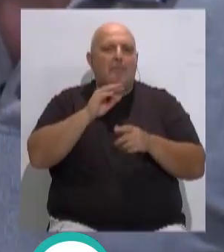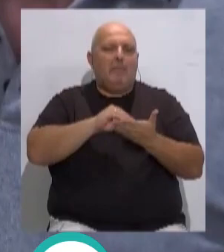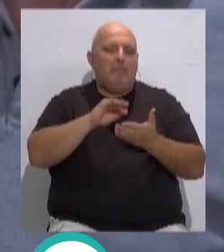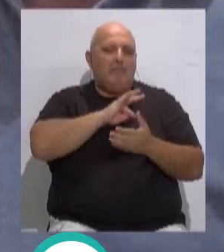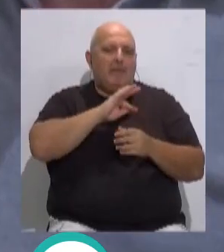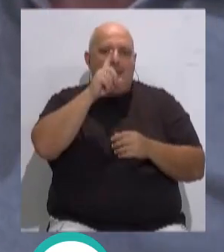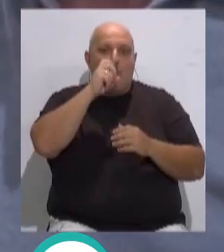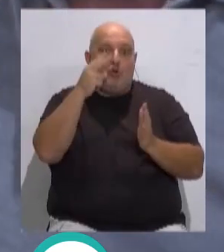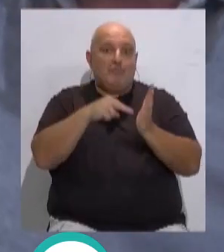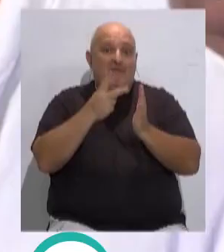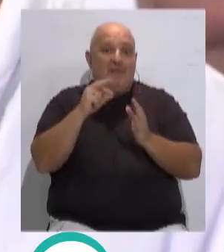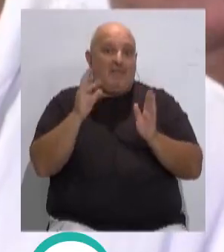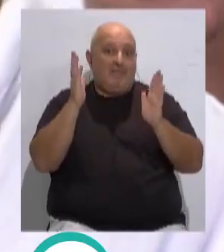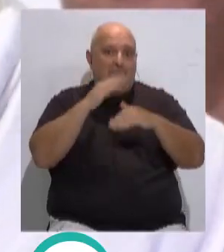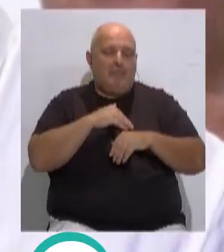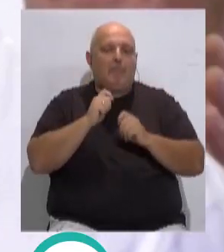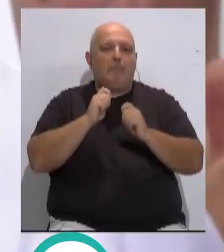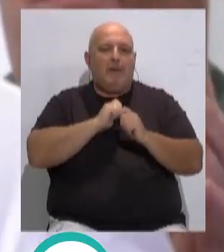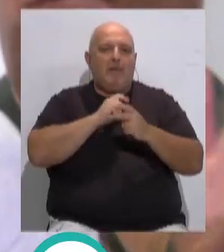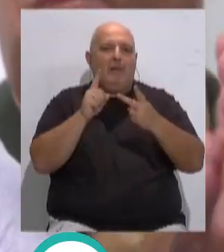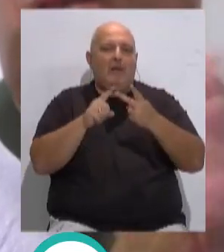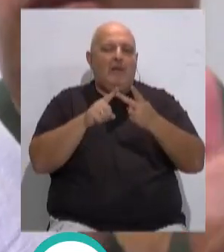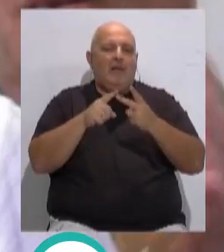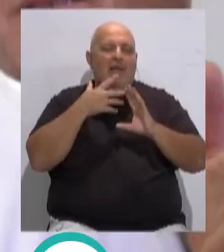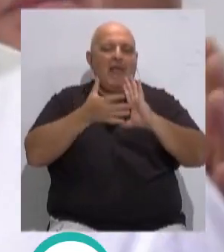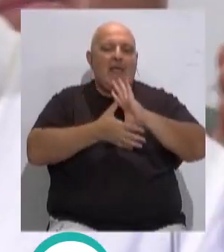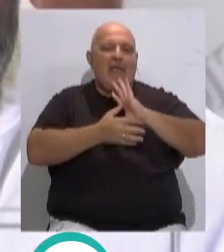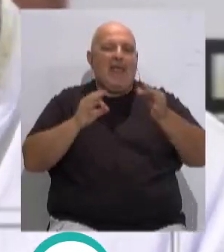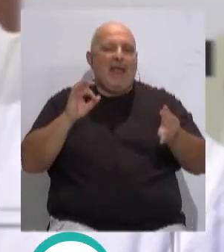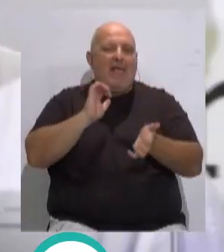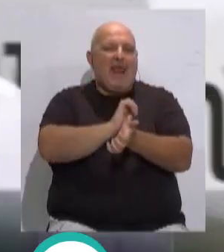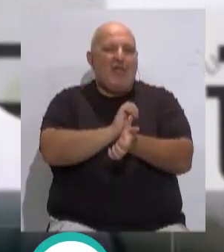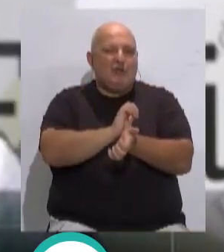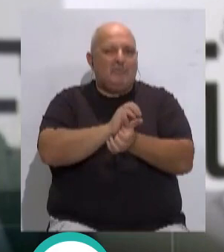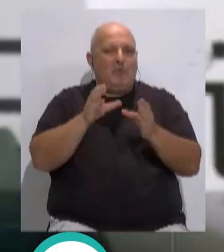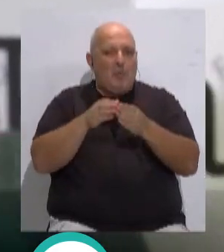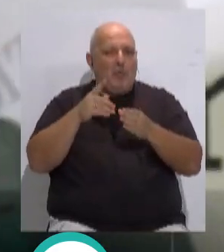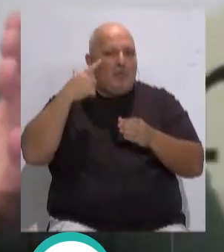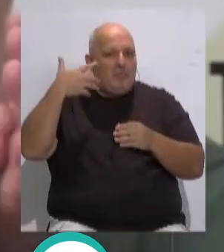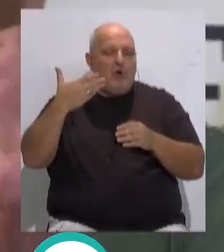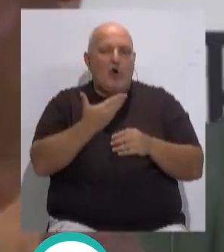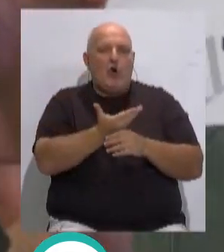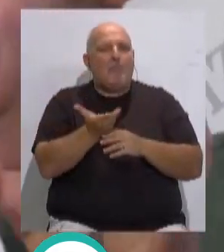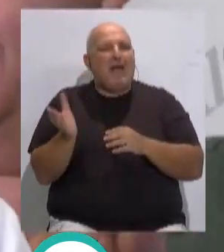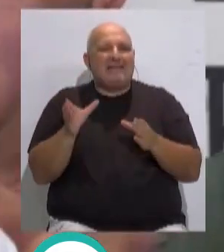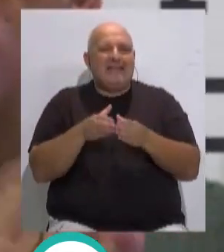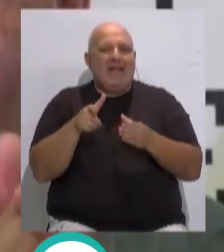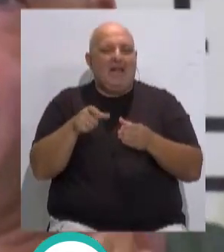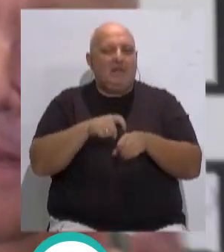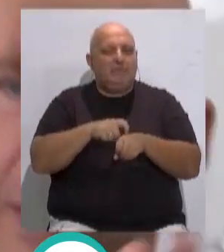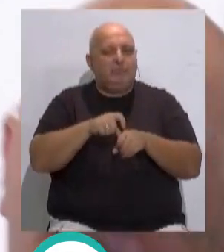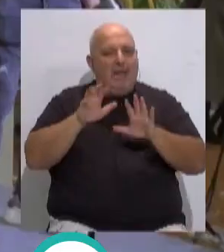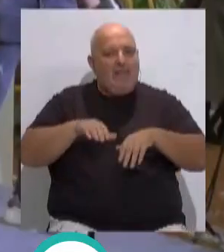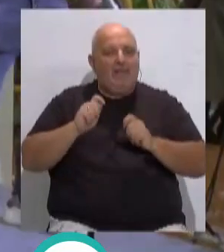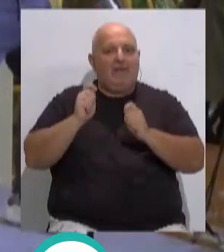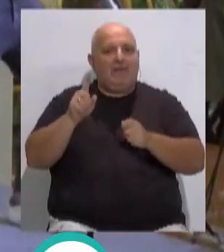del pasado 2020. Los Encadenados de Quique Remolino recibió esta distinción por una comparsa que representa el arraigo a